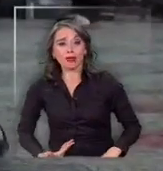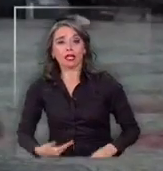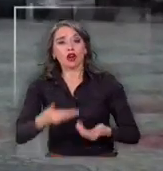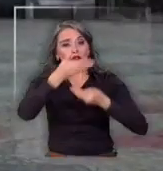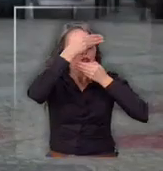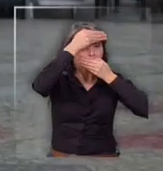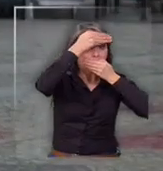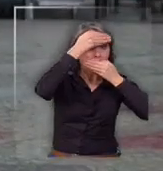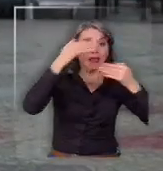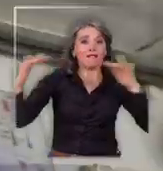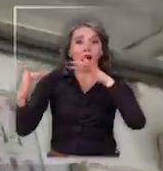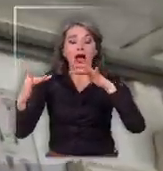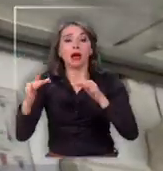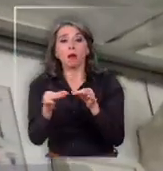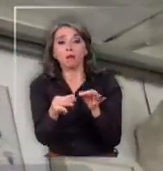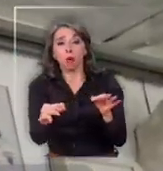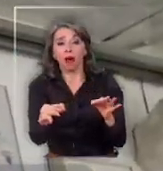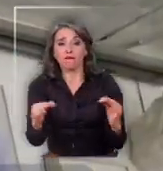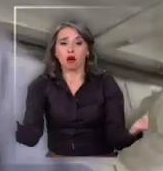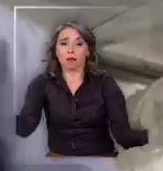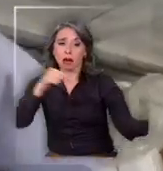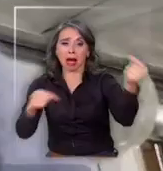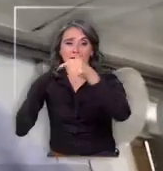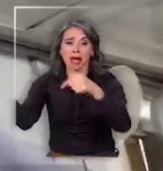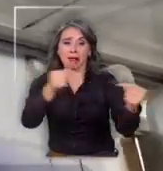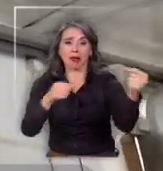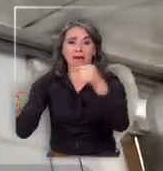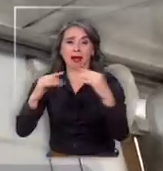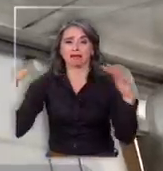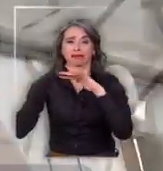talibanes afectó su aldea.